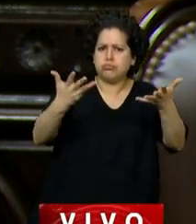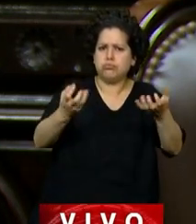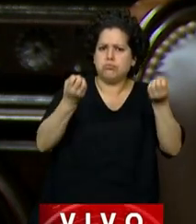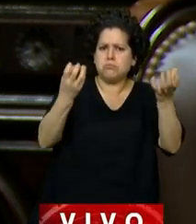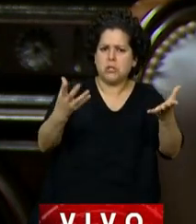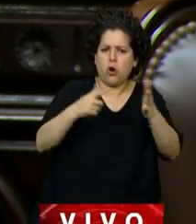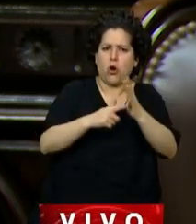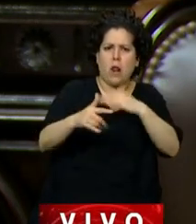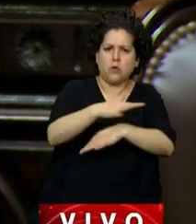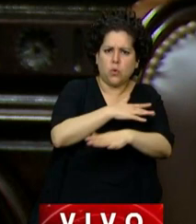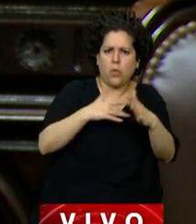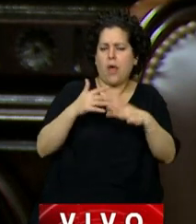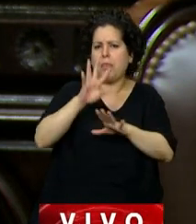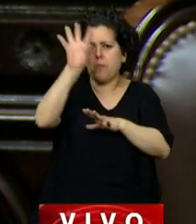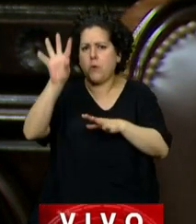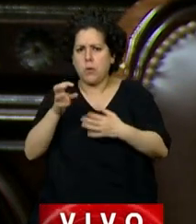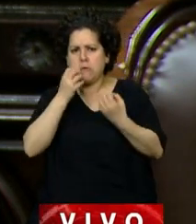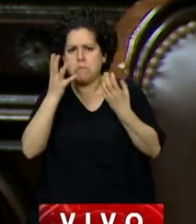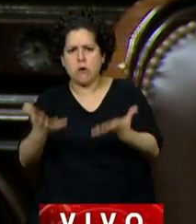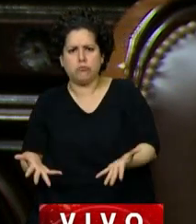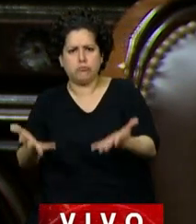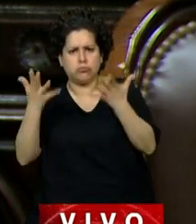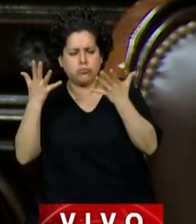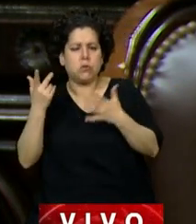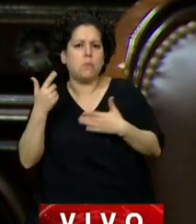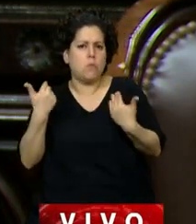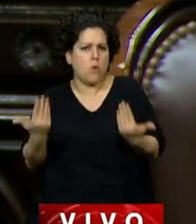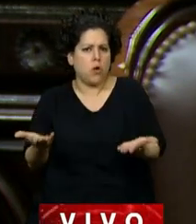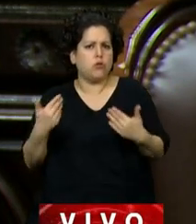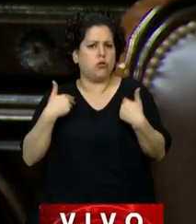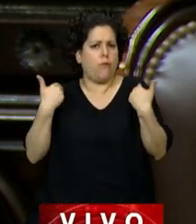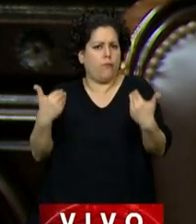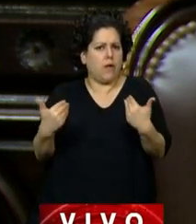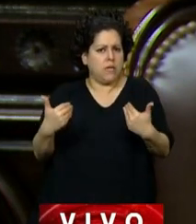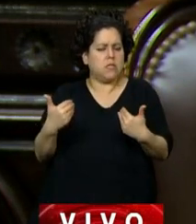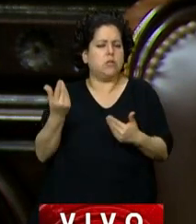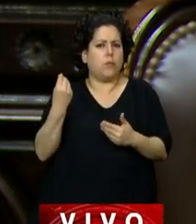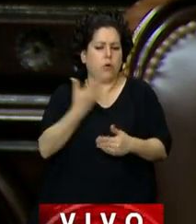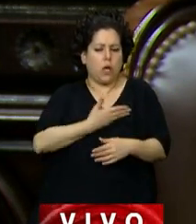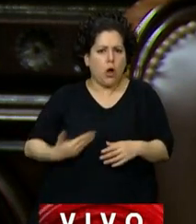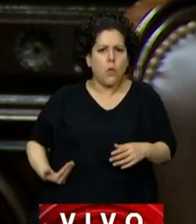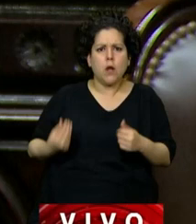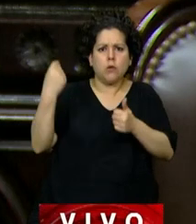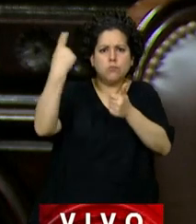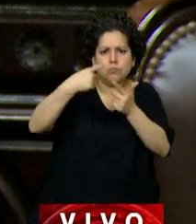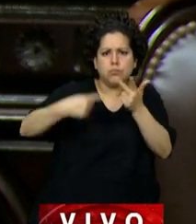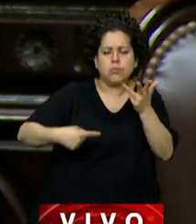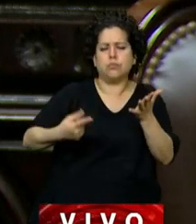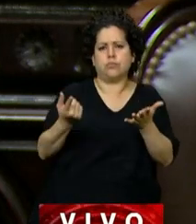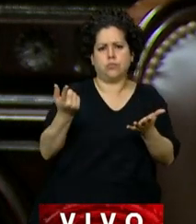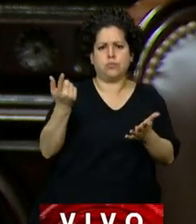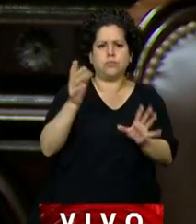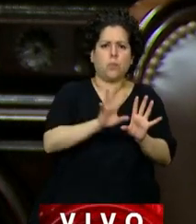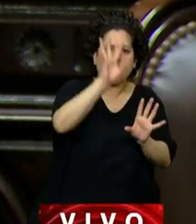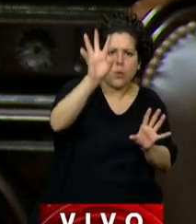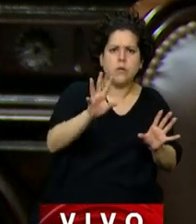las provincias, así que también celebro que este gobierno haya hecho innumerables obras públicas en algunas provincias o